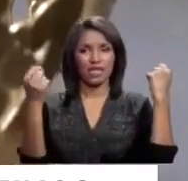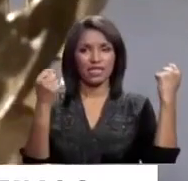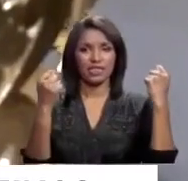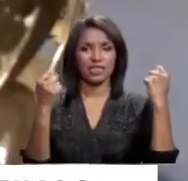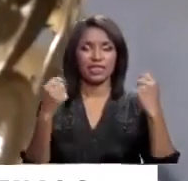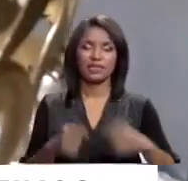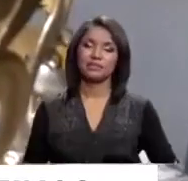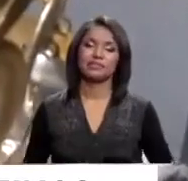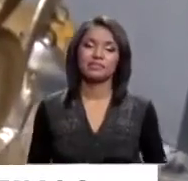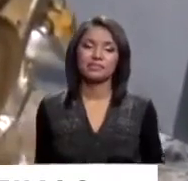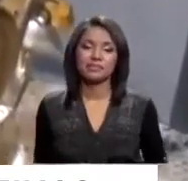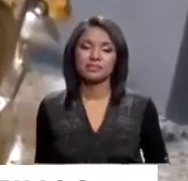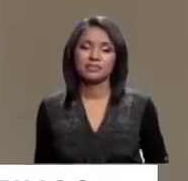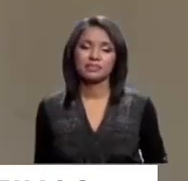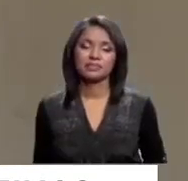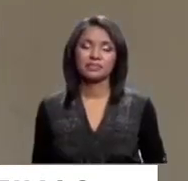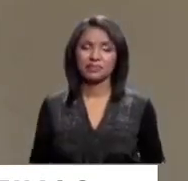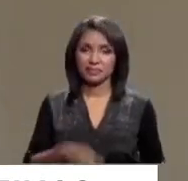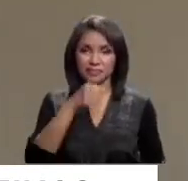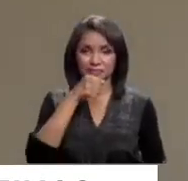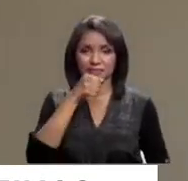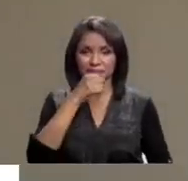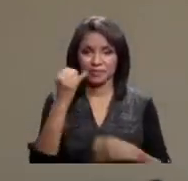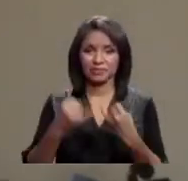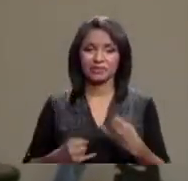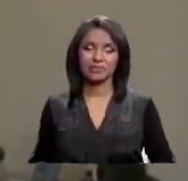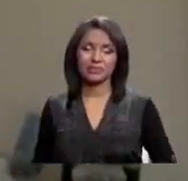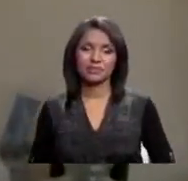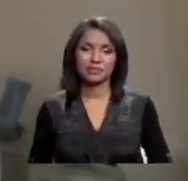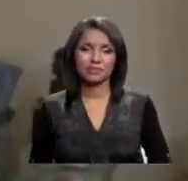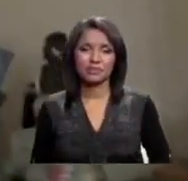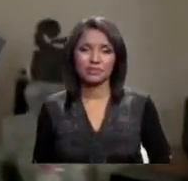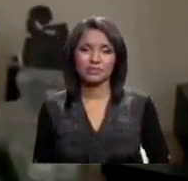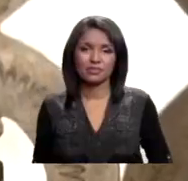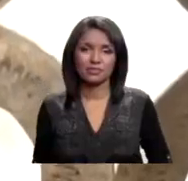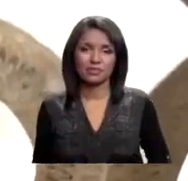a su reina coronada. Fabio Alonso Caballero, TVN Noticias.